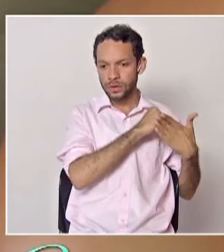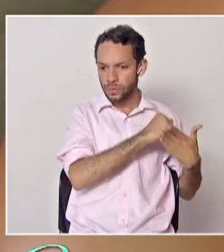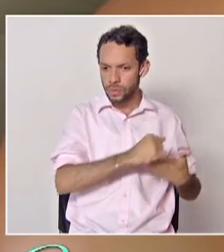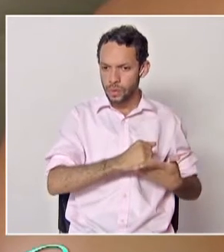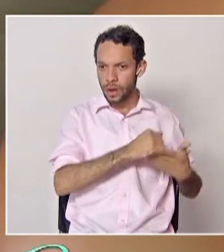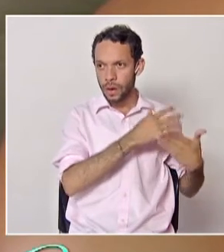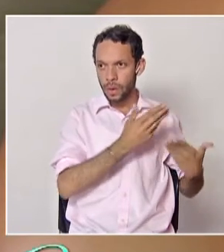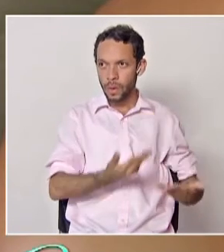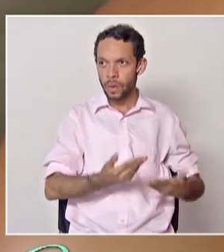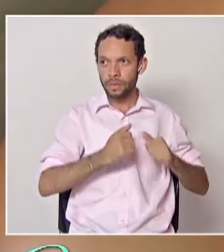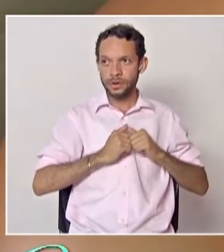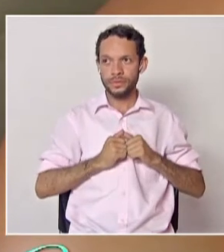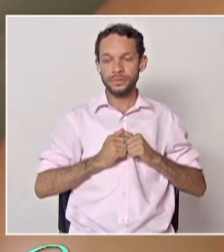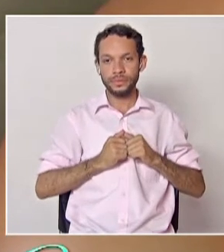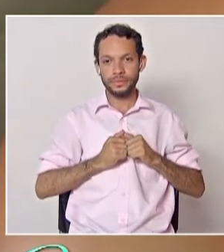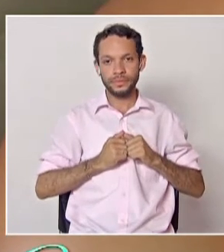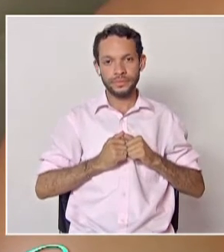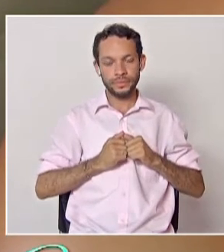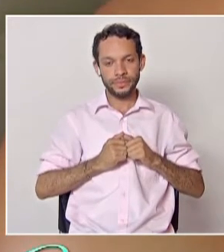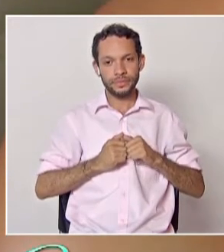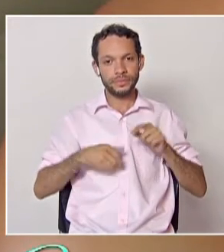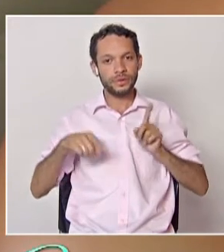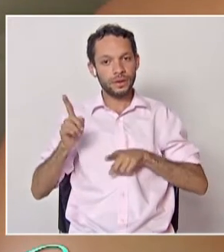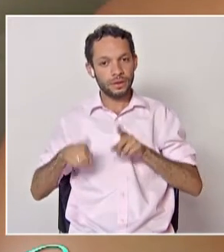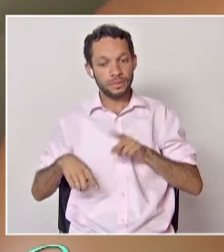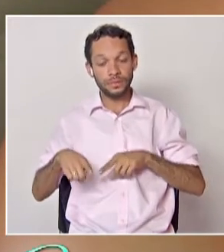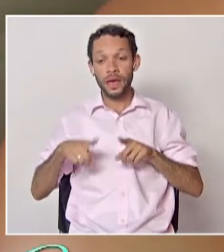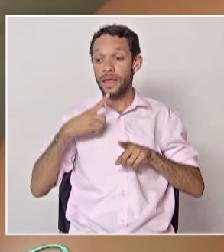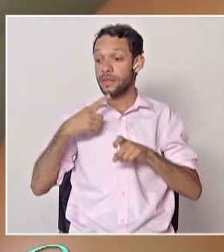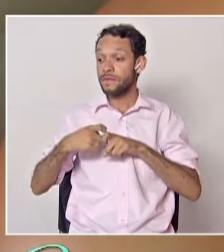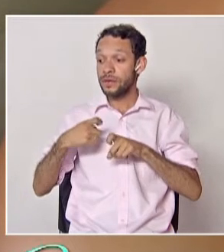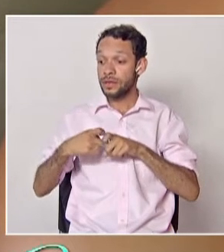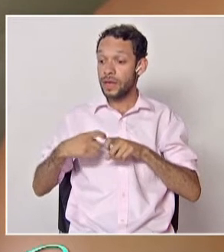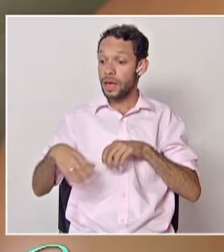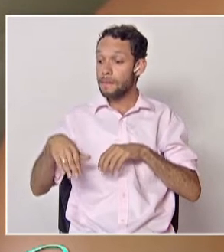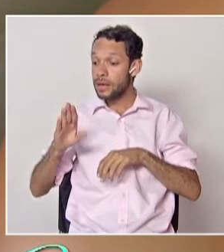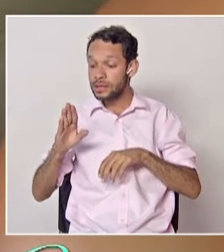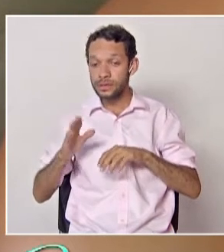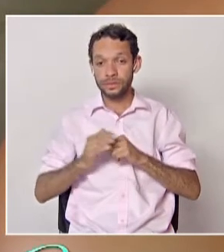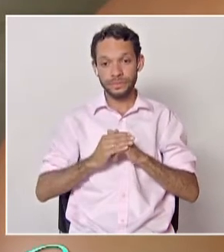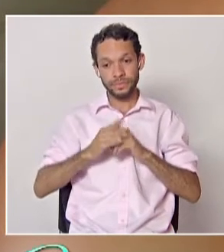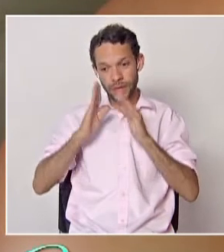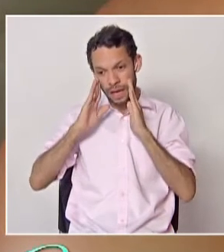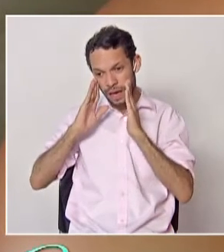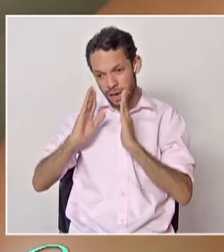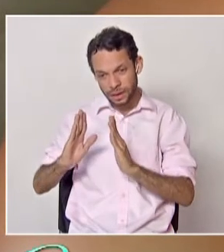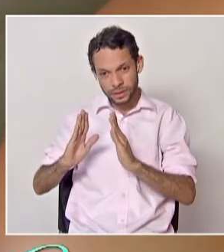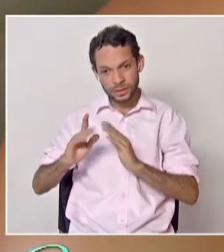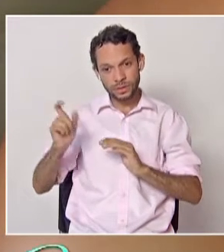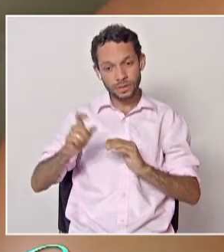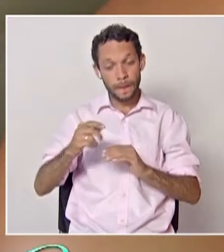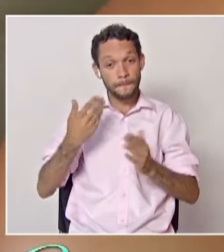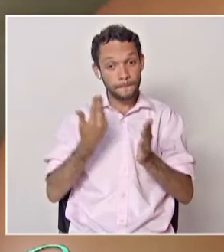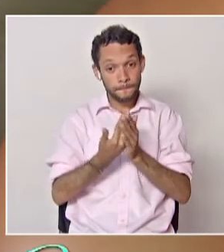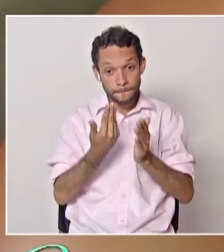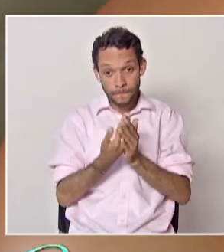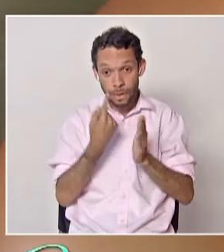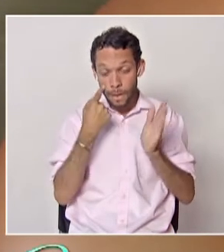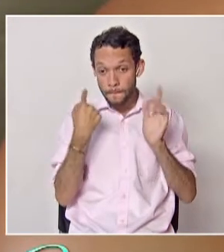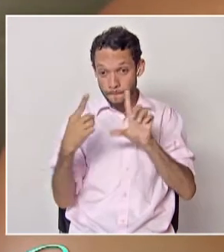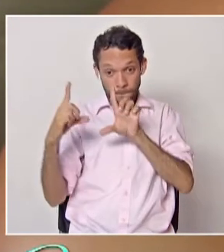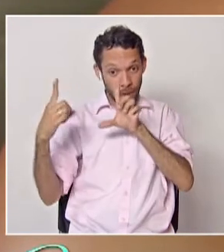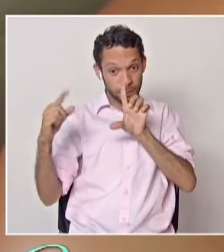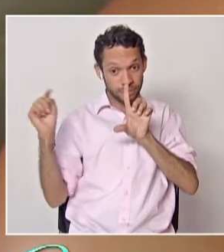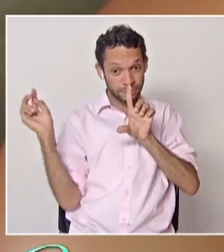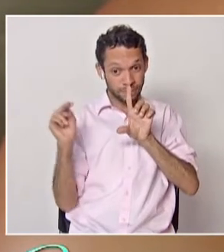ni 100 años de ventaja, son 5.000 años. La acupuntura es tan vieja que esto que ustedes ven con agujas,